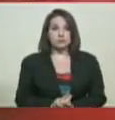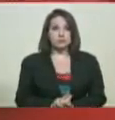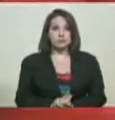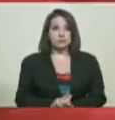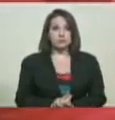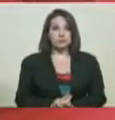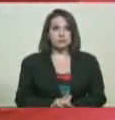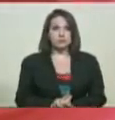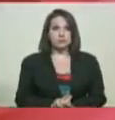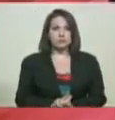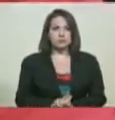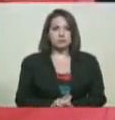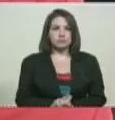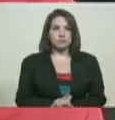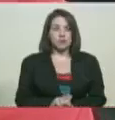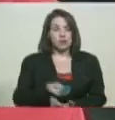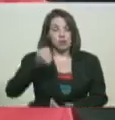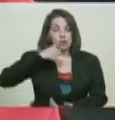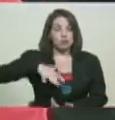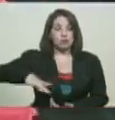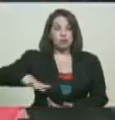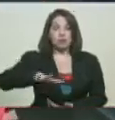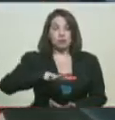nuestro pueblo siempre rebelde